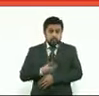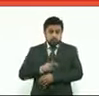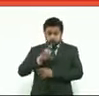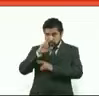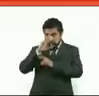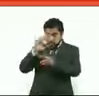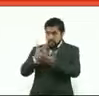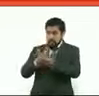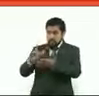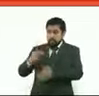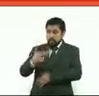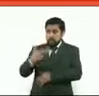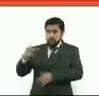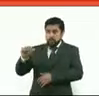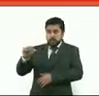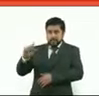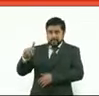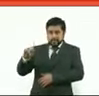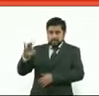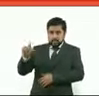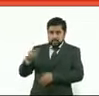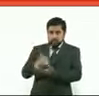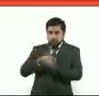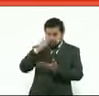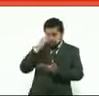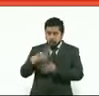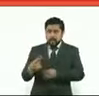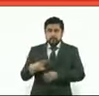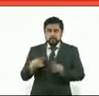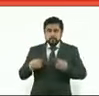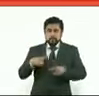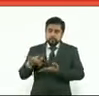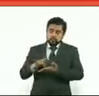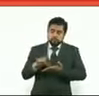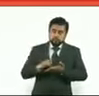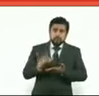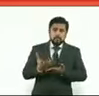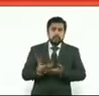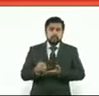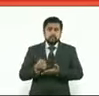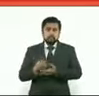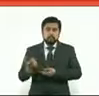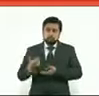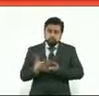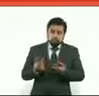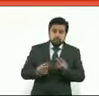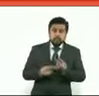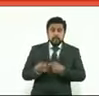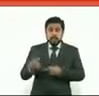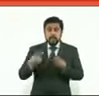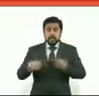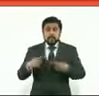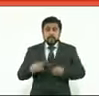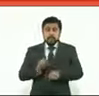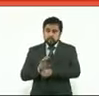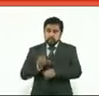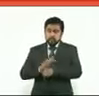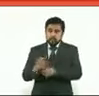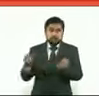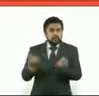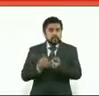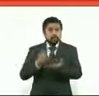Reforma, en realidad. Muchas gracias por su apoyo, a mis patrocinadores. En realidad, sin ellos no puedo estar aquí, y sobre todo a mi gente de Colombia, que es la que me ve sufrir, me ve aguantar esos